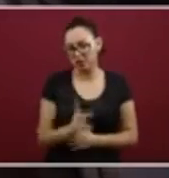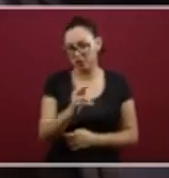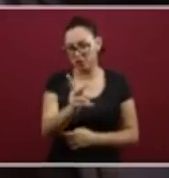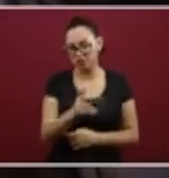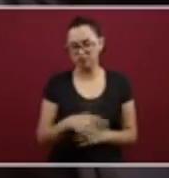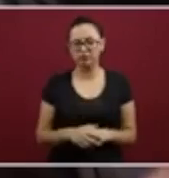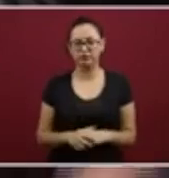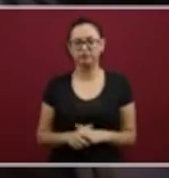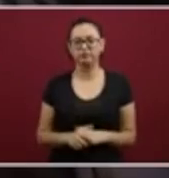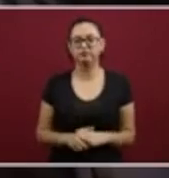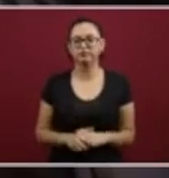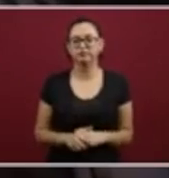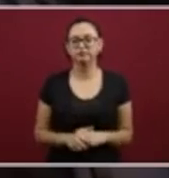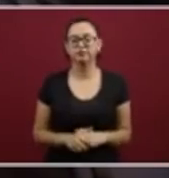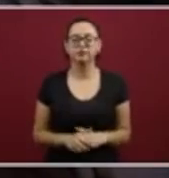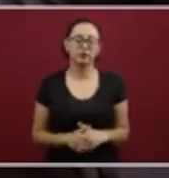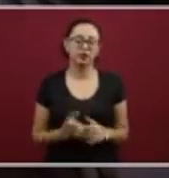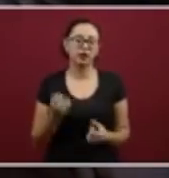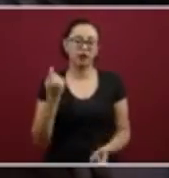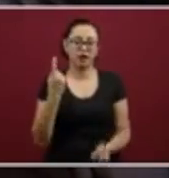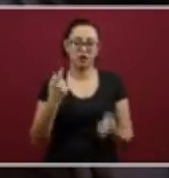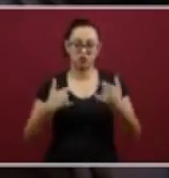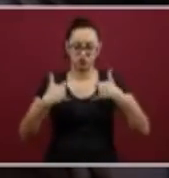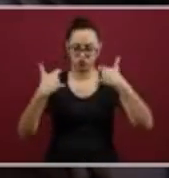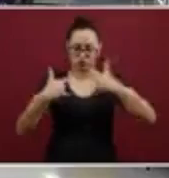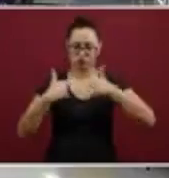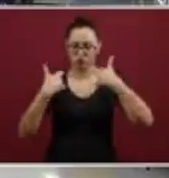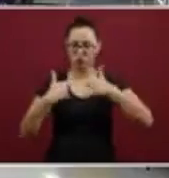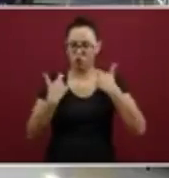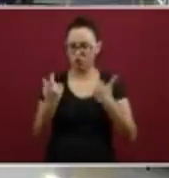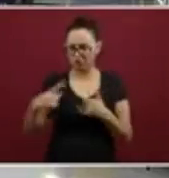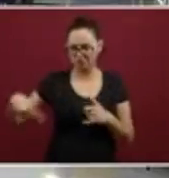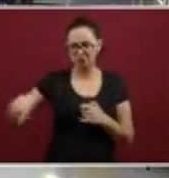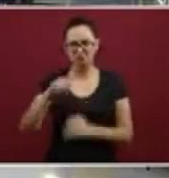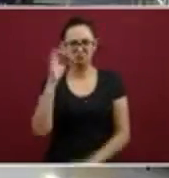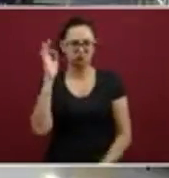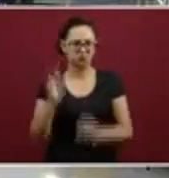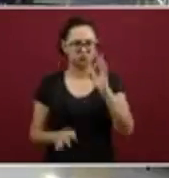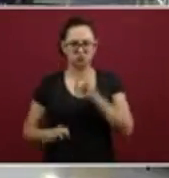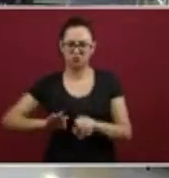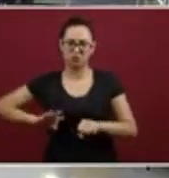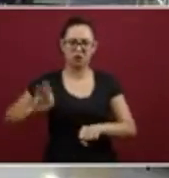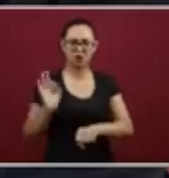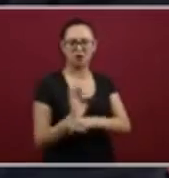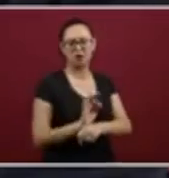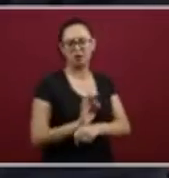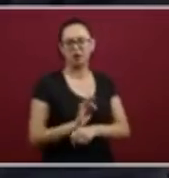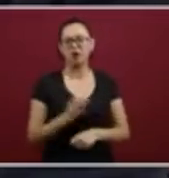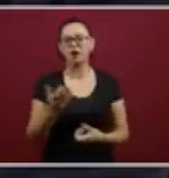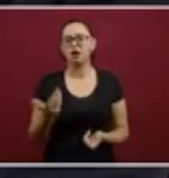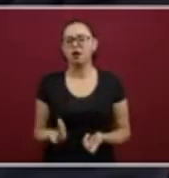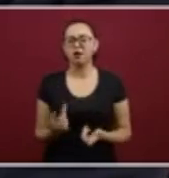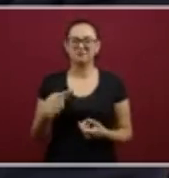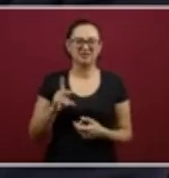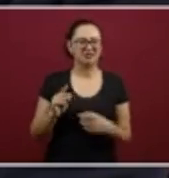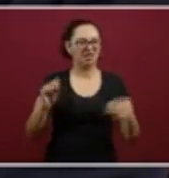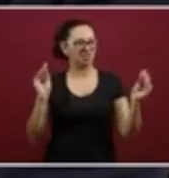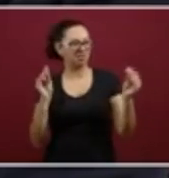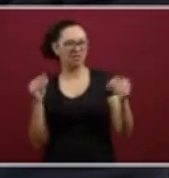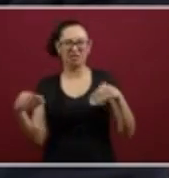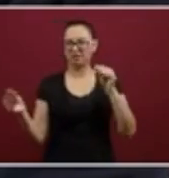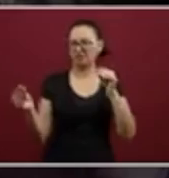comentándole que ya hay algunos jóvenes que tomaron la iniciativa de presentar amparos contra esta figura, pero más allá de los dimes y diretes,